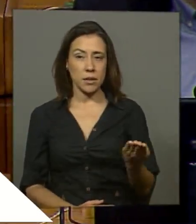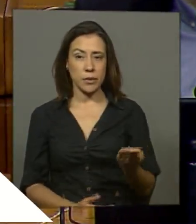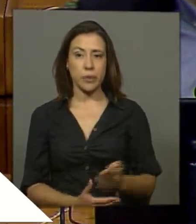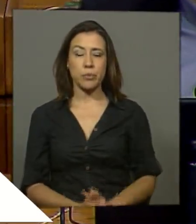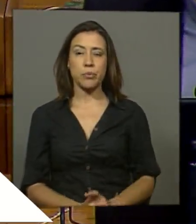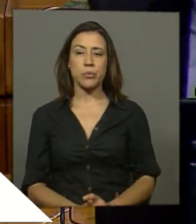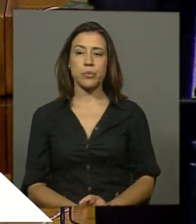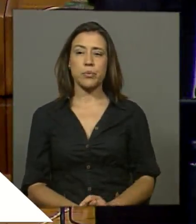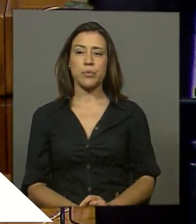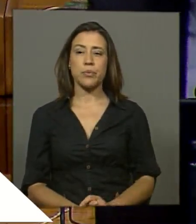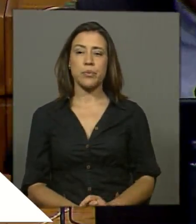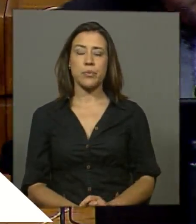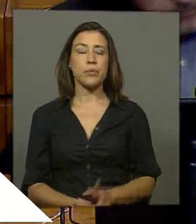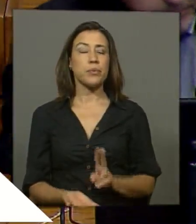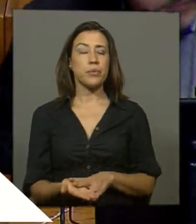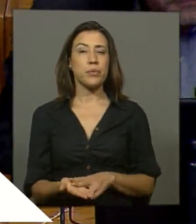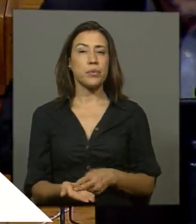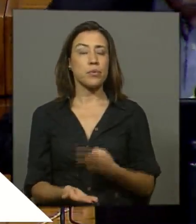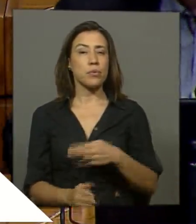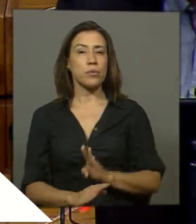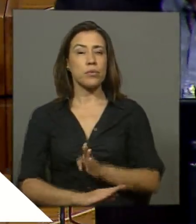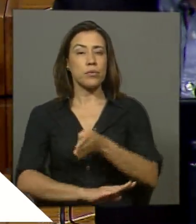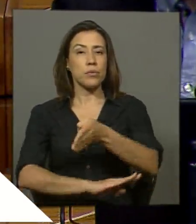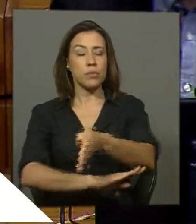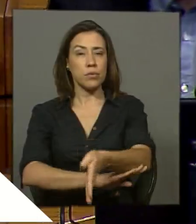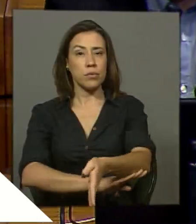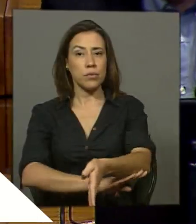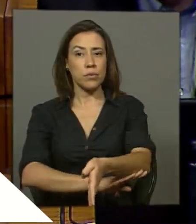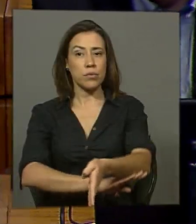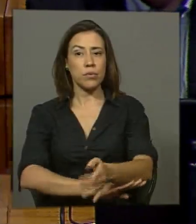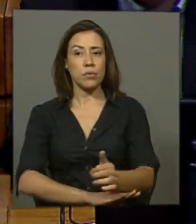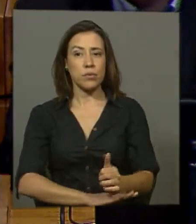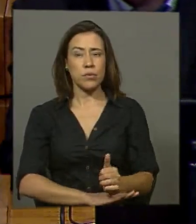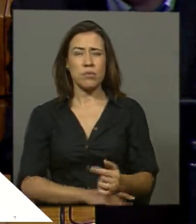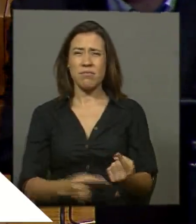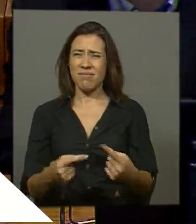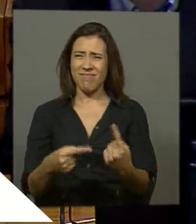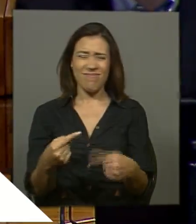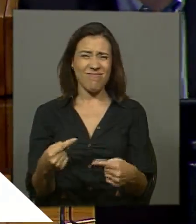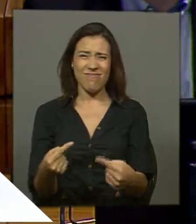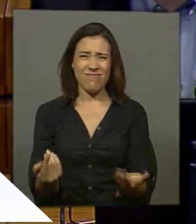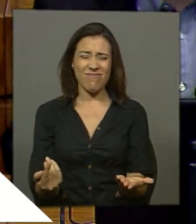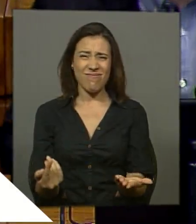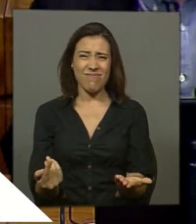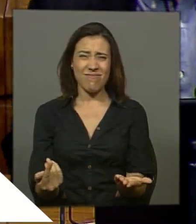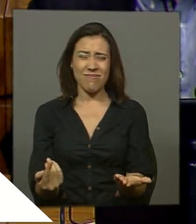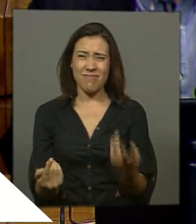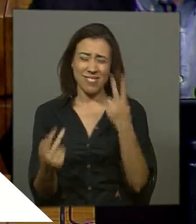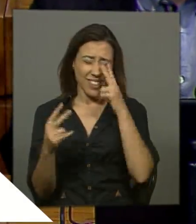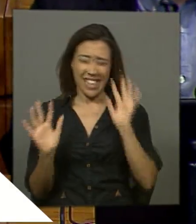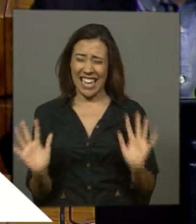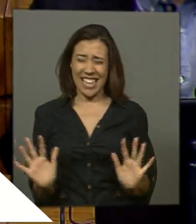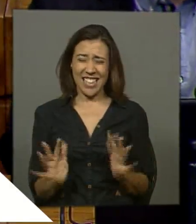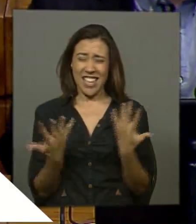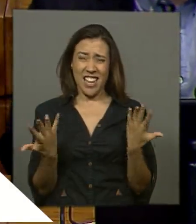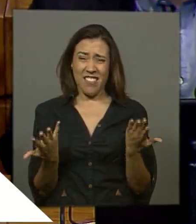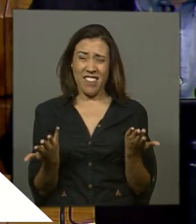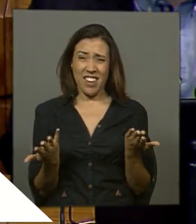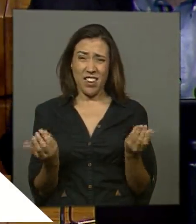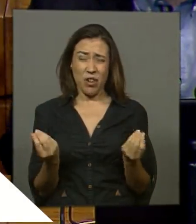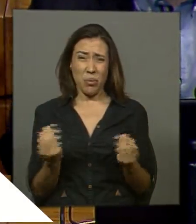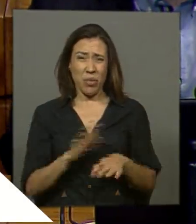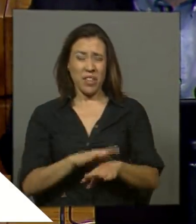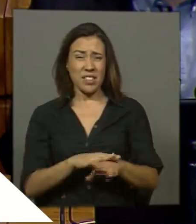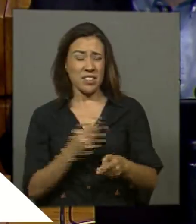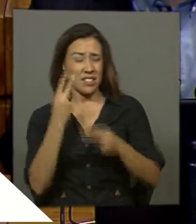ministros la verdad es que hemos asistido a a la inconsecuencia nuevamente de la derecha es increíble es increíble